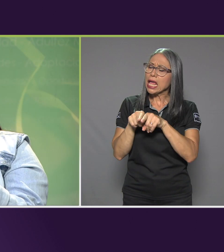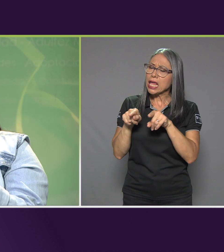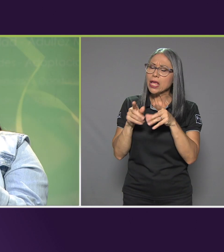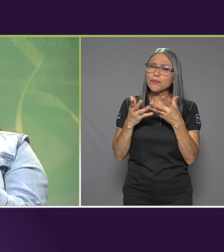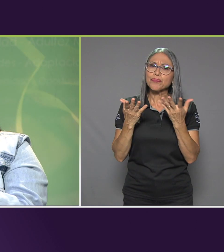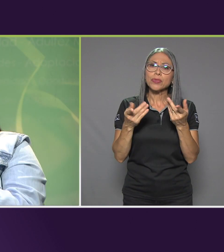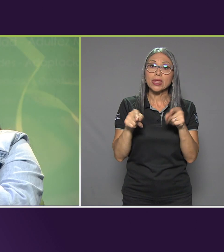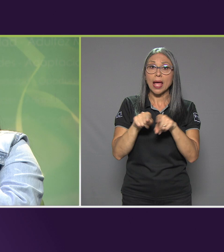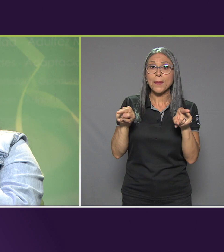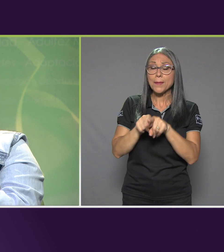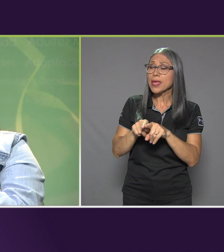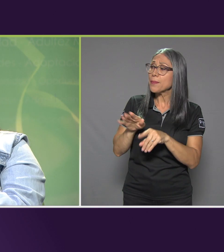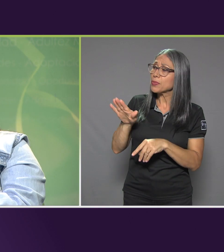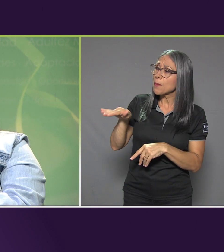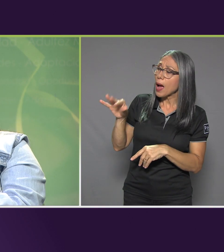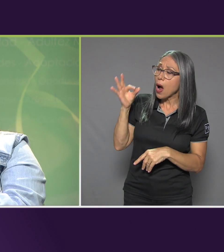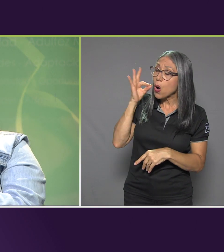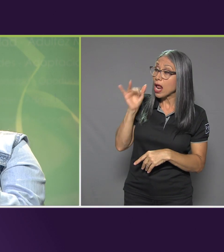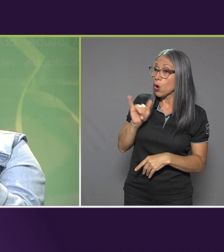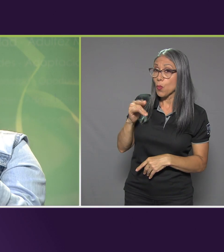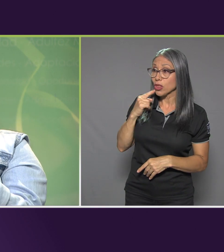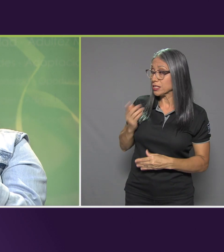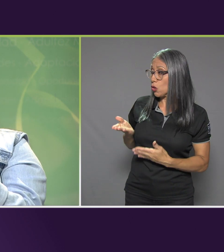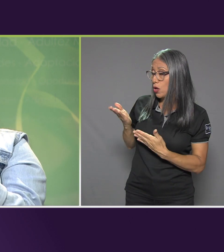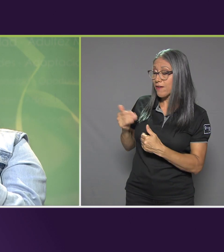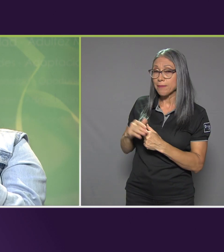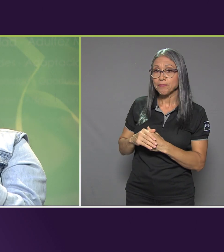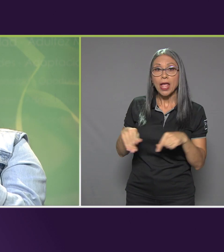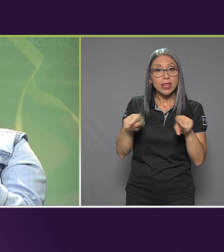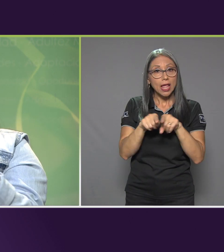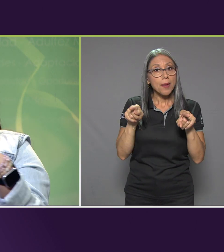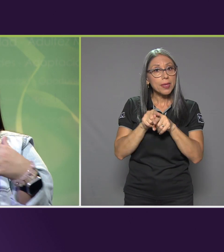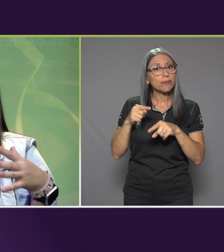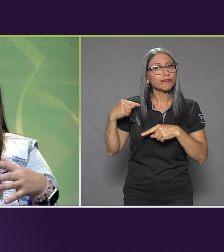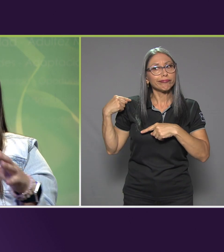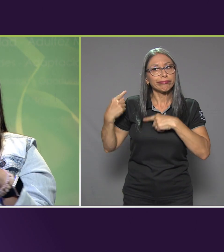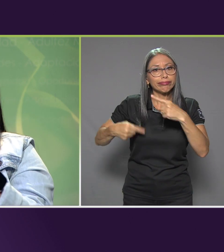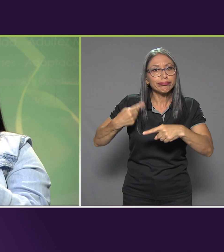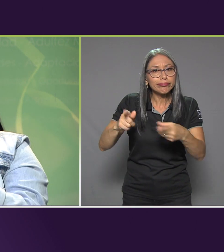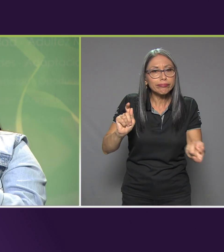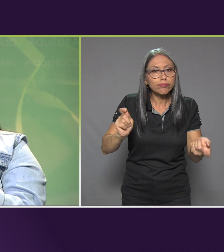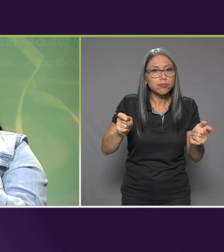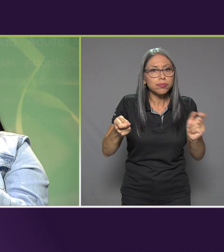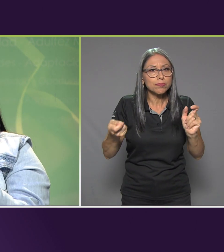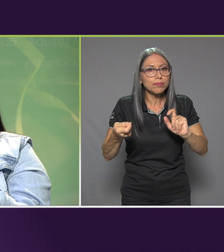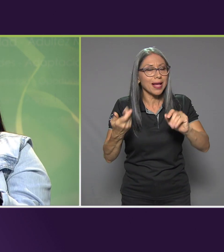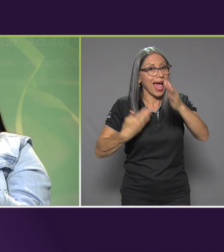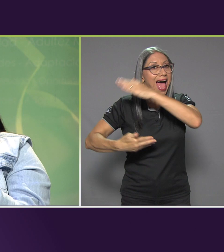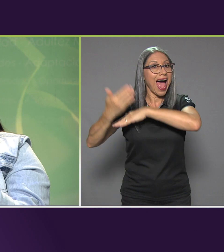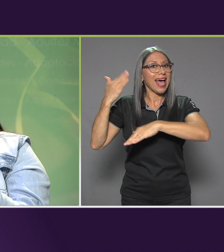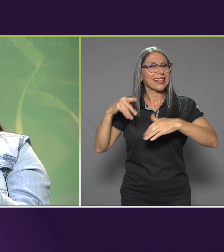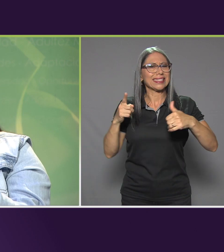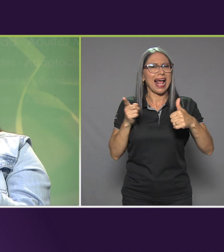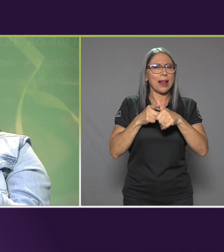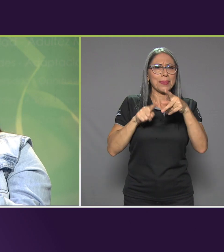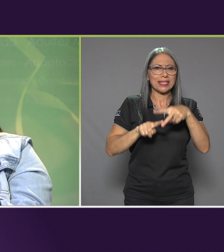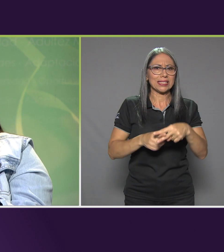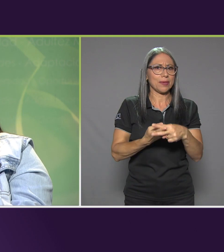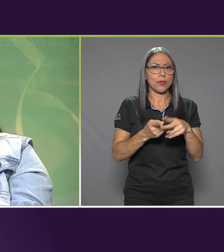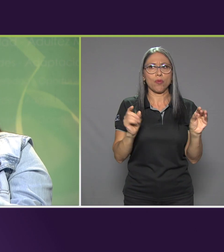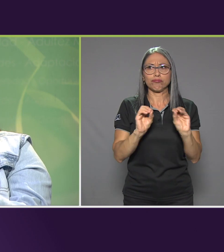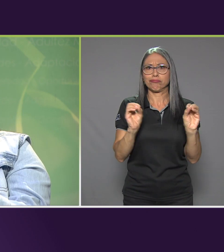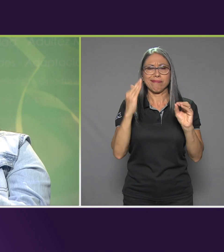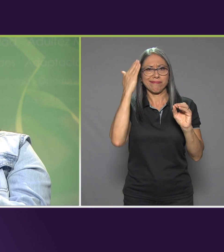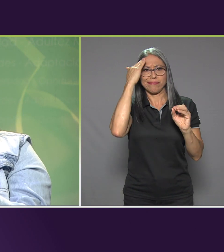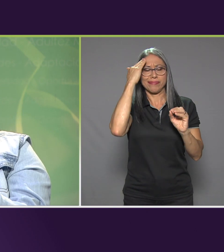Paola, como dice don Iván, también ha ido cambiando, ¿verdad? Al principio no se tenía el concepto de educación